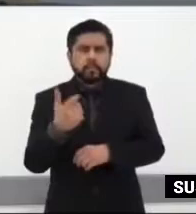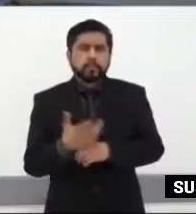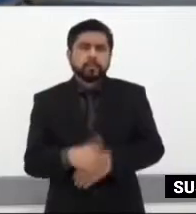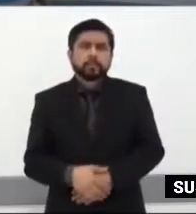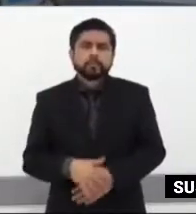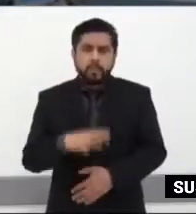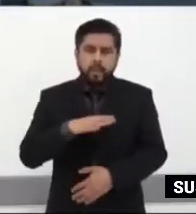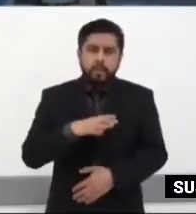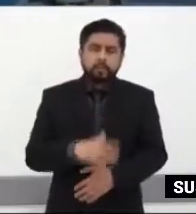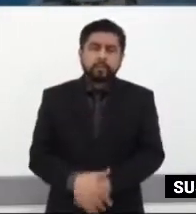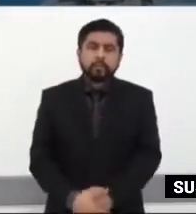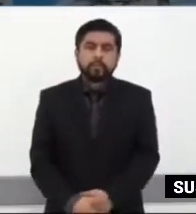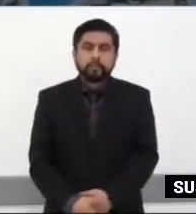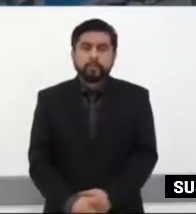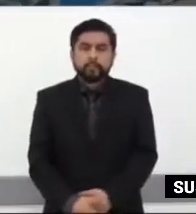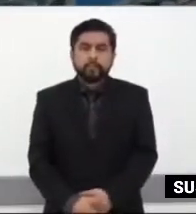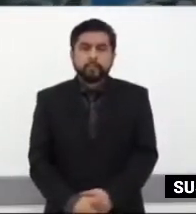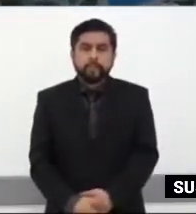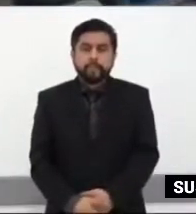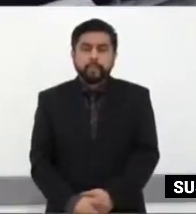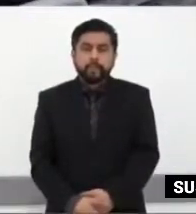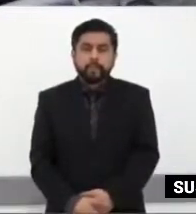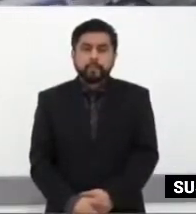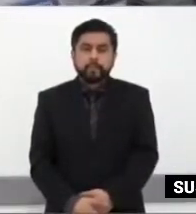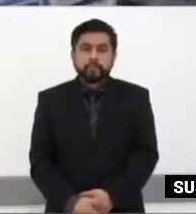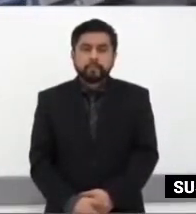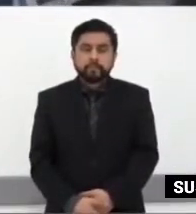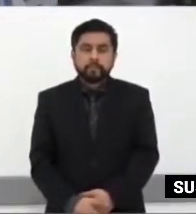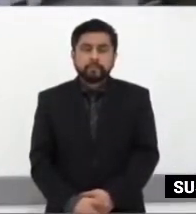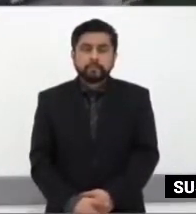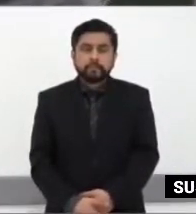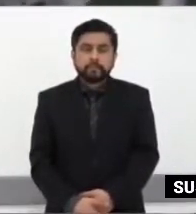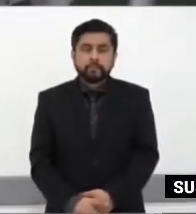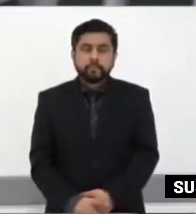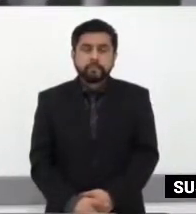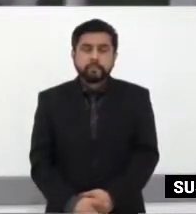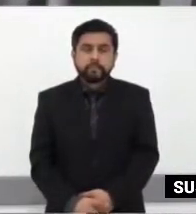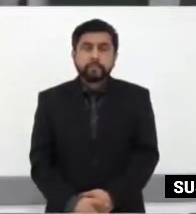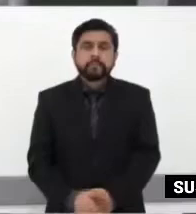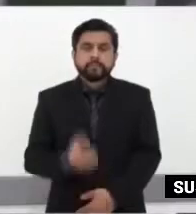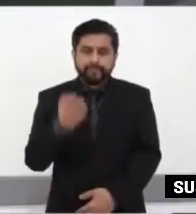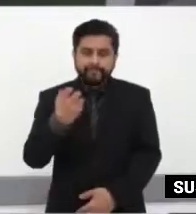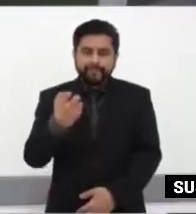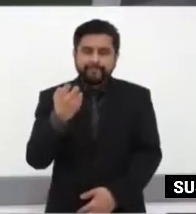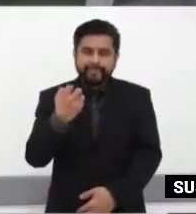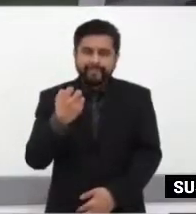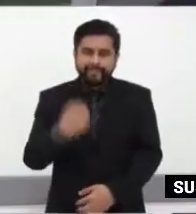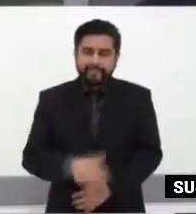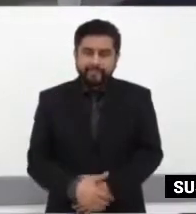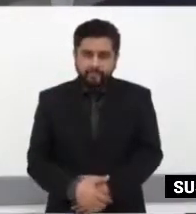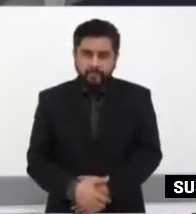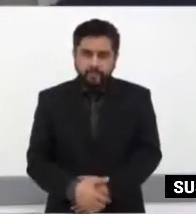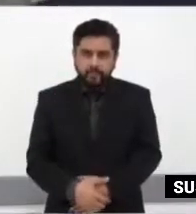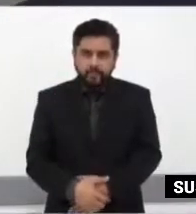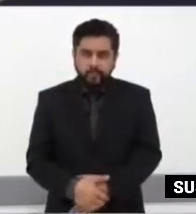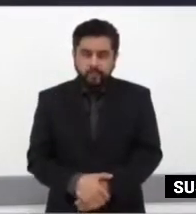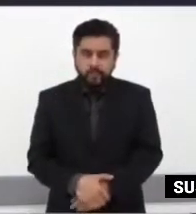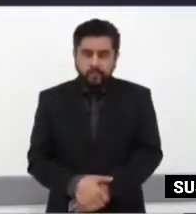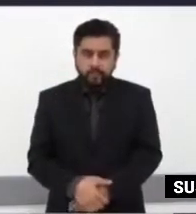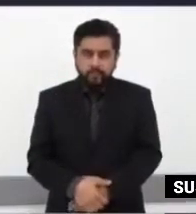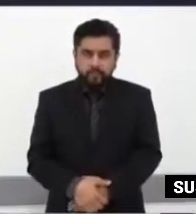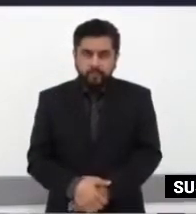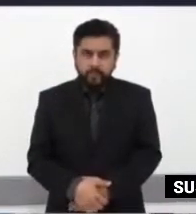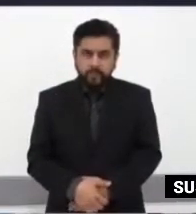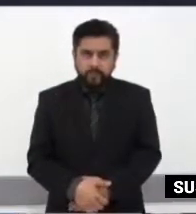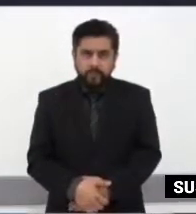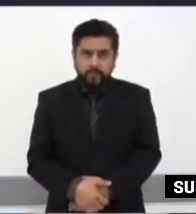muy bien es esta área de enfermería, que es como marcan los nuevos cánones. Exactamente. Visualización hacia todas las